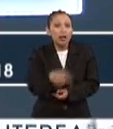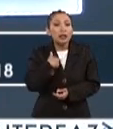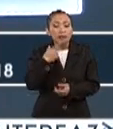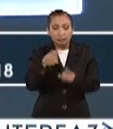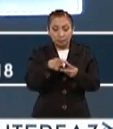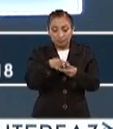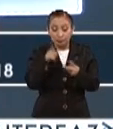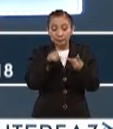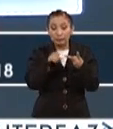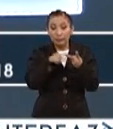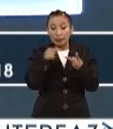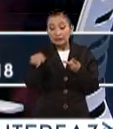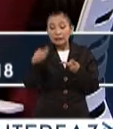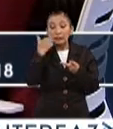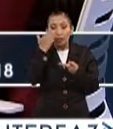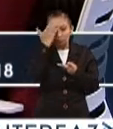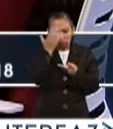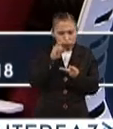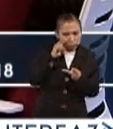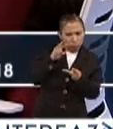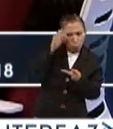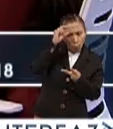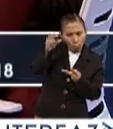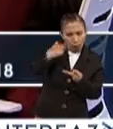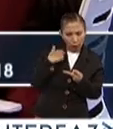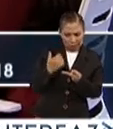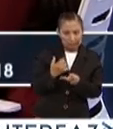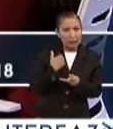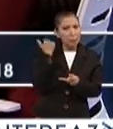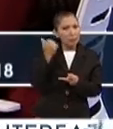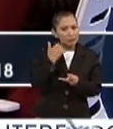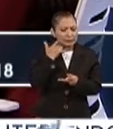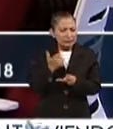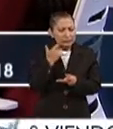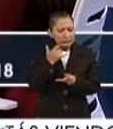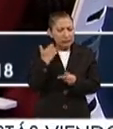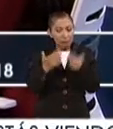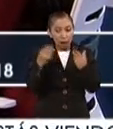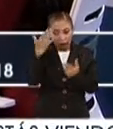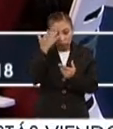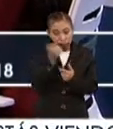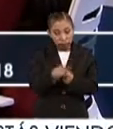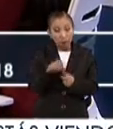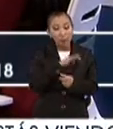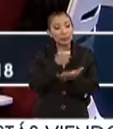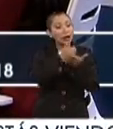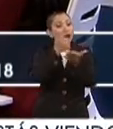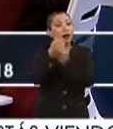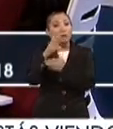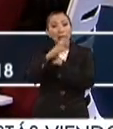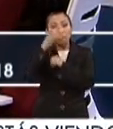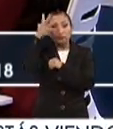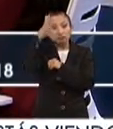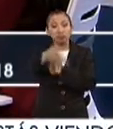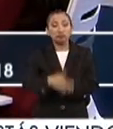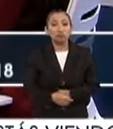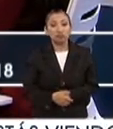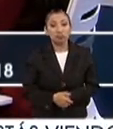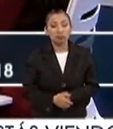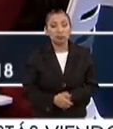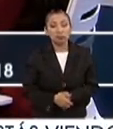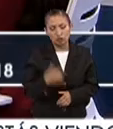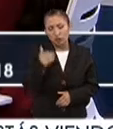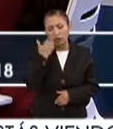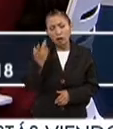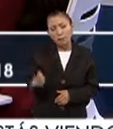y la segunda es de que si tienen esas capacidades, las exploten, porque estas capacidades nos pueden ayudar al país a mejorar en un futuro. Exactamente, me